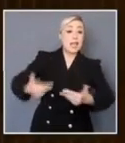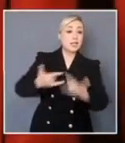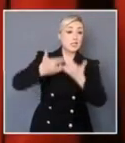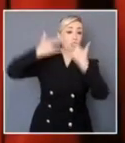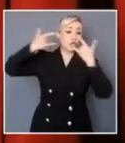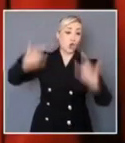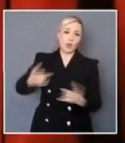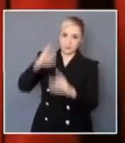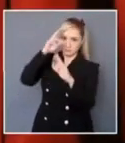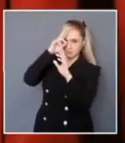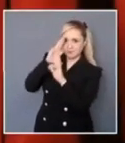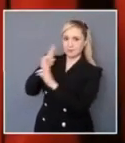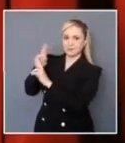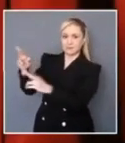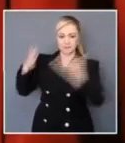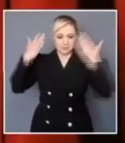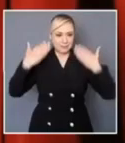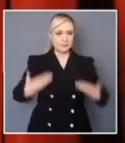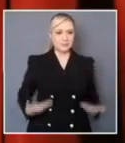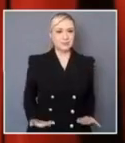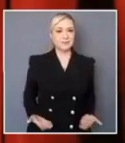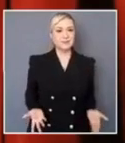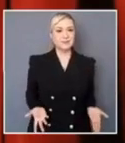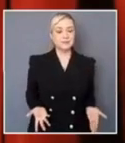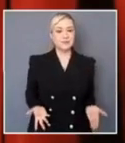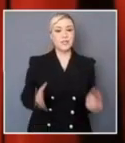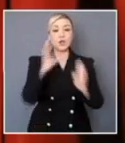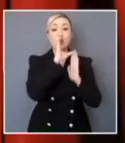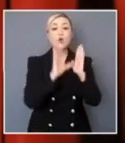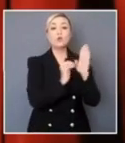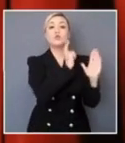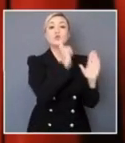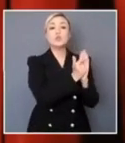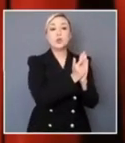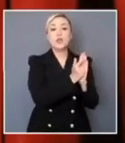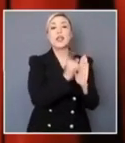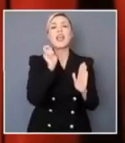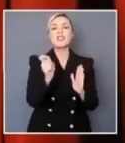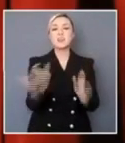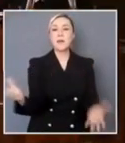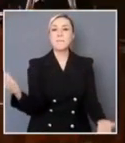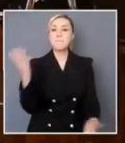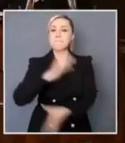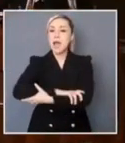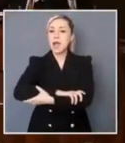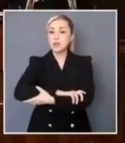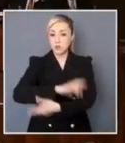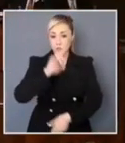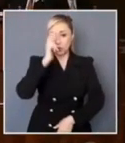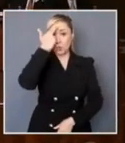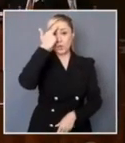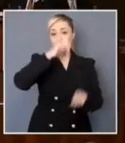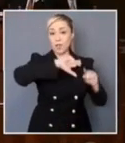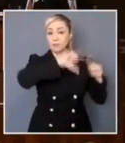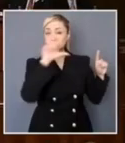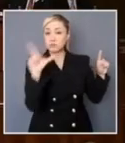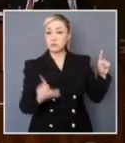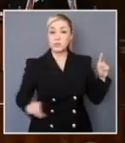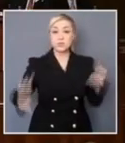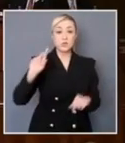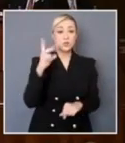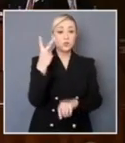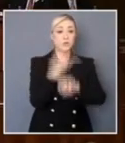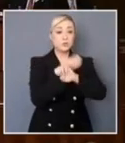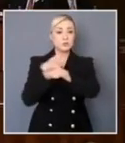La Constitución es el pacto federal que nos permite superar nuestras